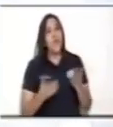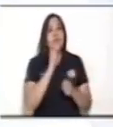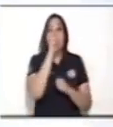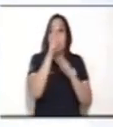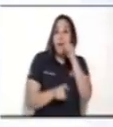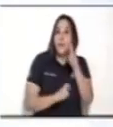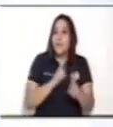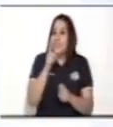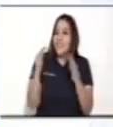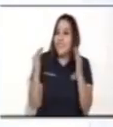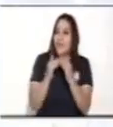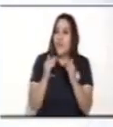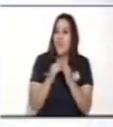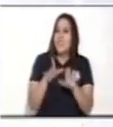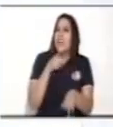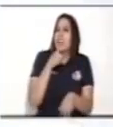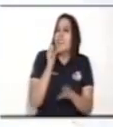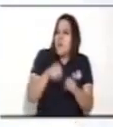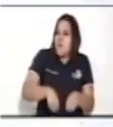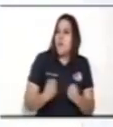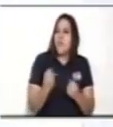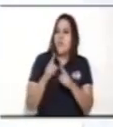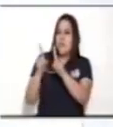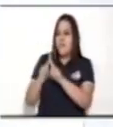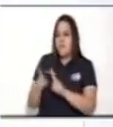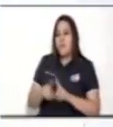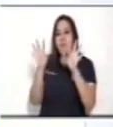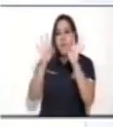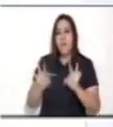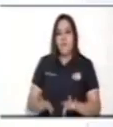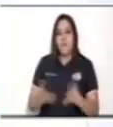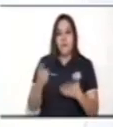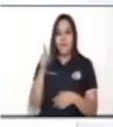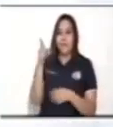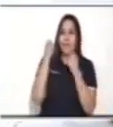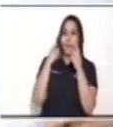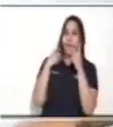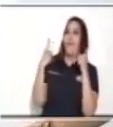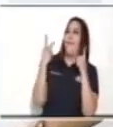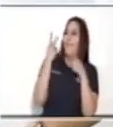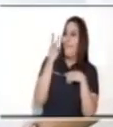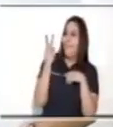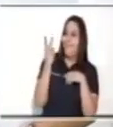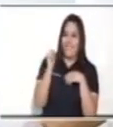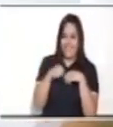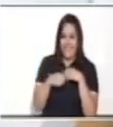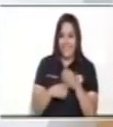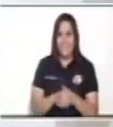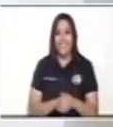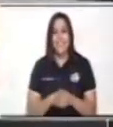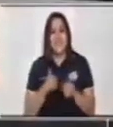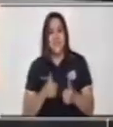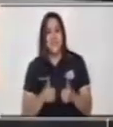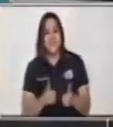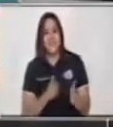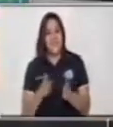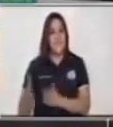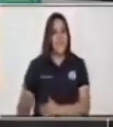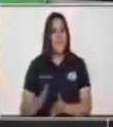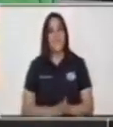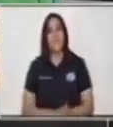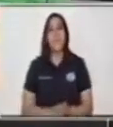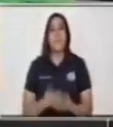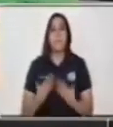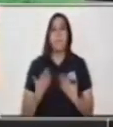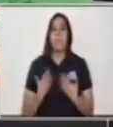en tu casa quién puede hacerla de una forma diferente. Te sorprenderás. Muy bien.